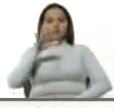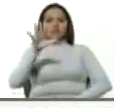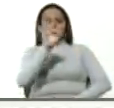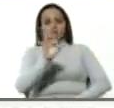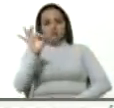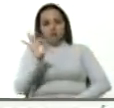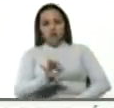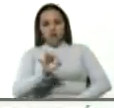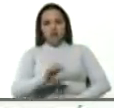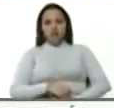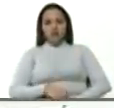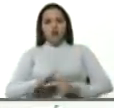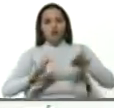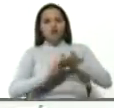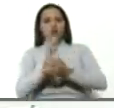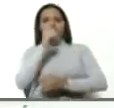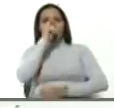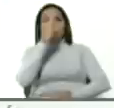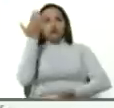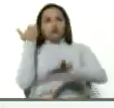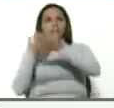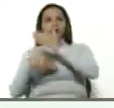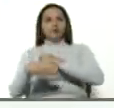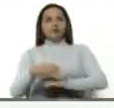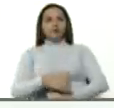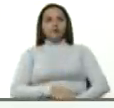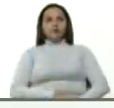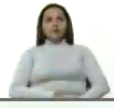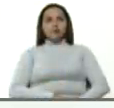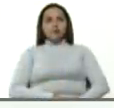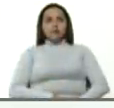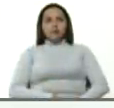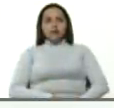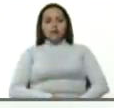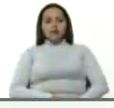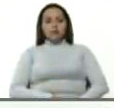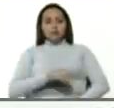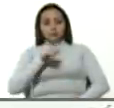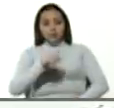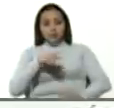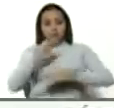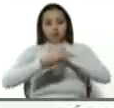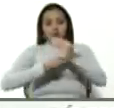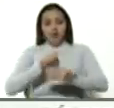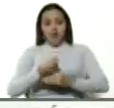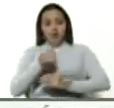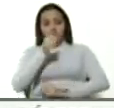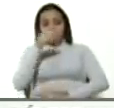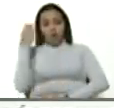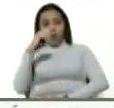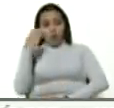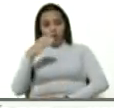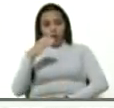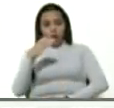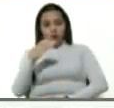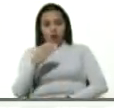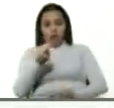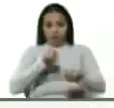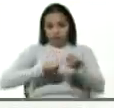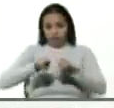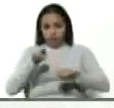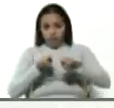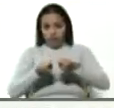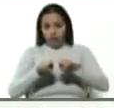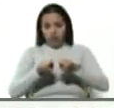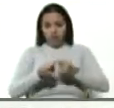1.5% con respecto al año anterior. Este negocio le produjo a Colombia el año pasado ingreso, imagínate, negocio, entre